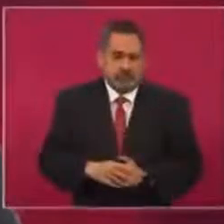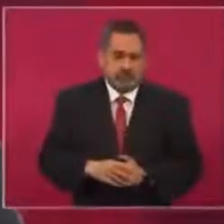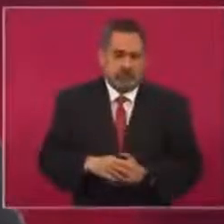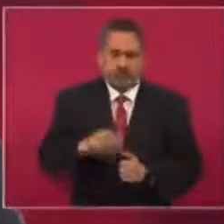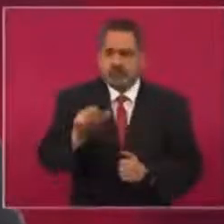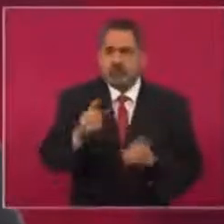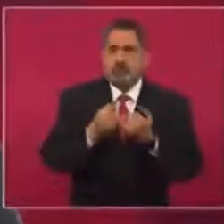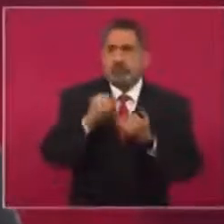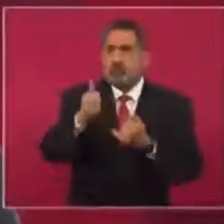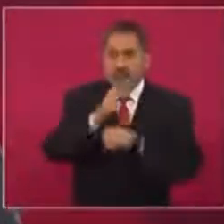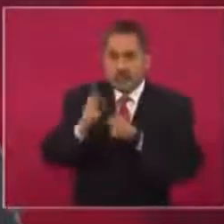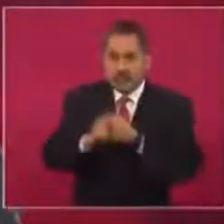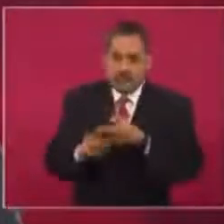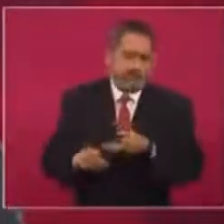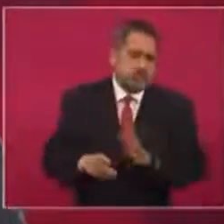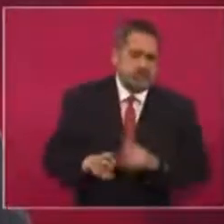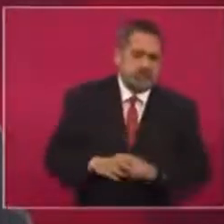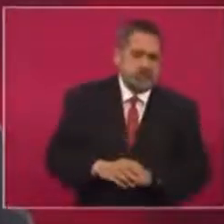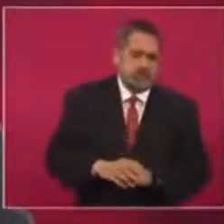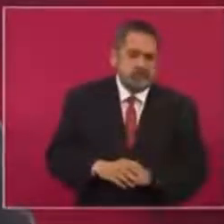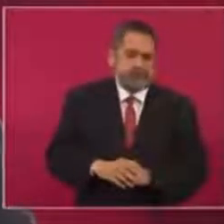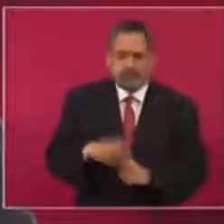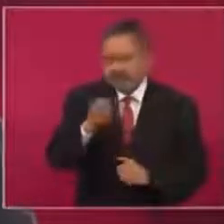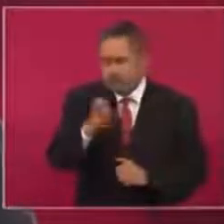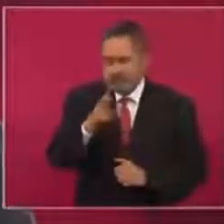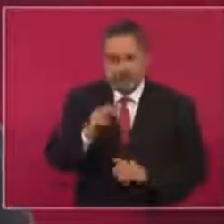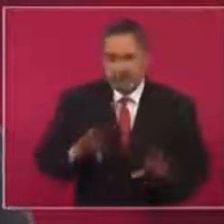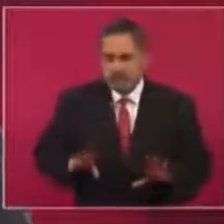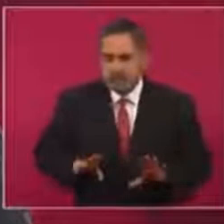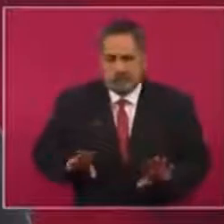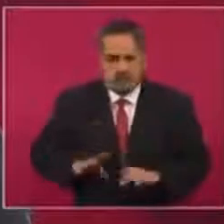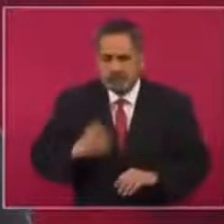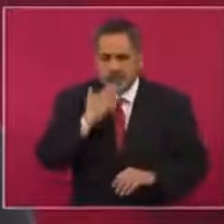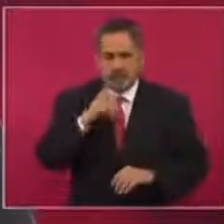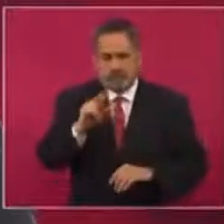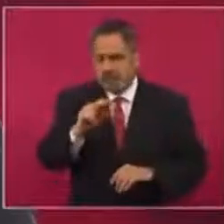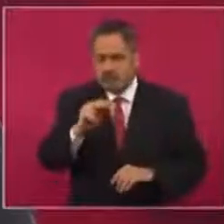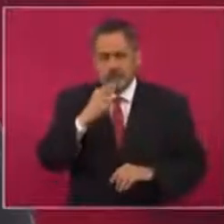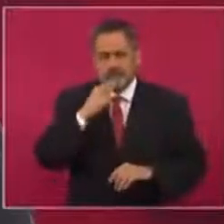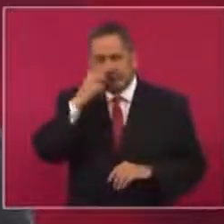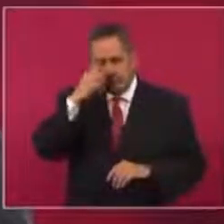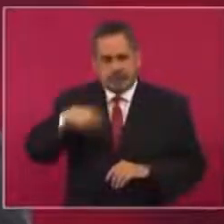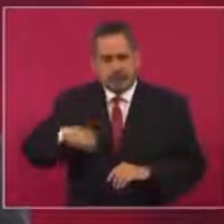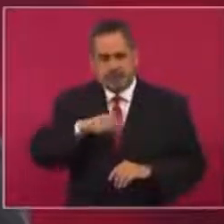en otros países. Eso no conviene.